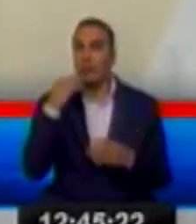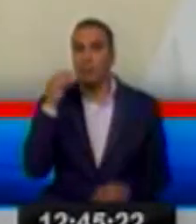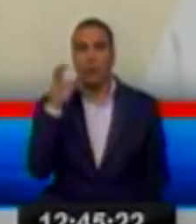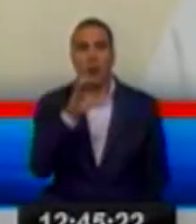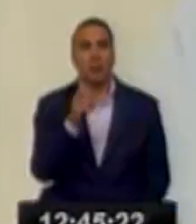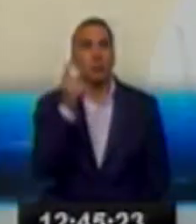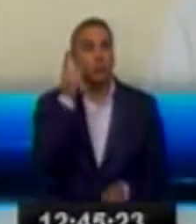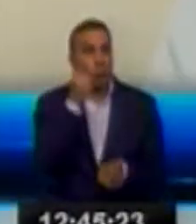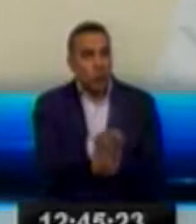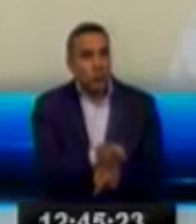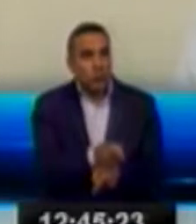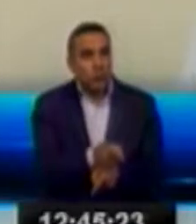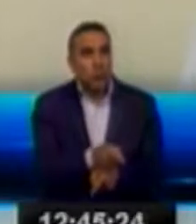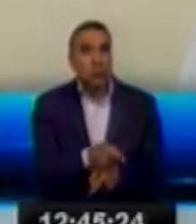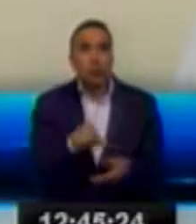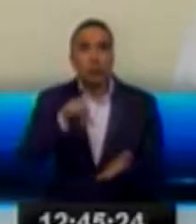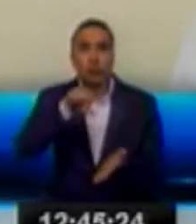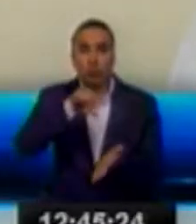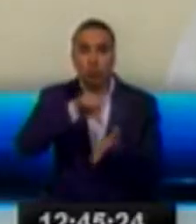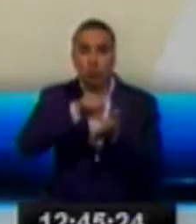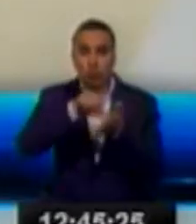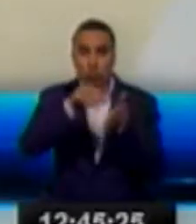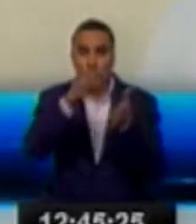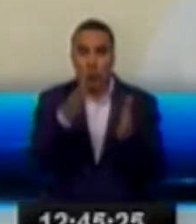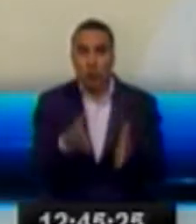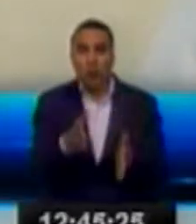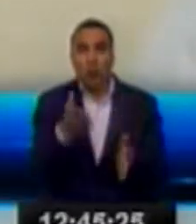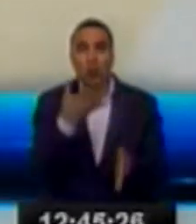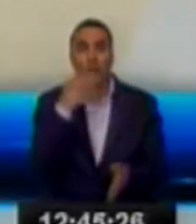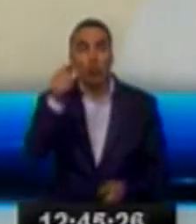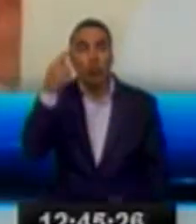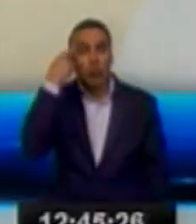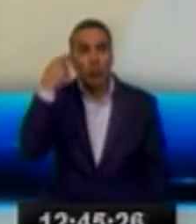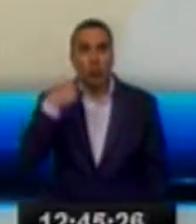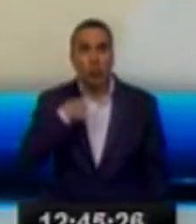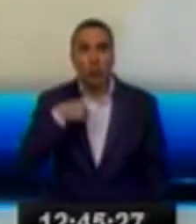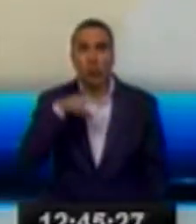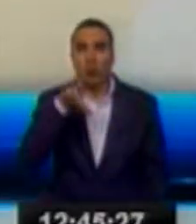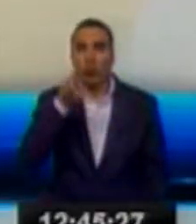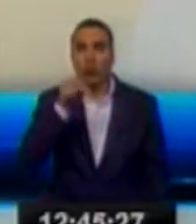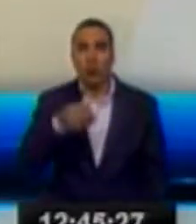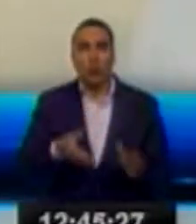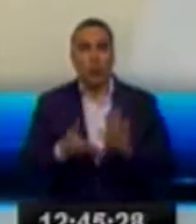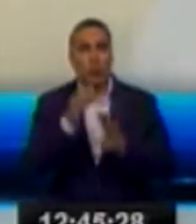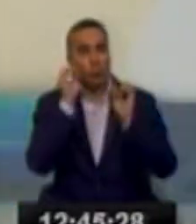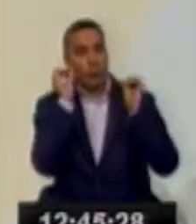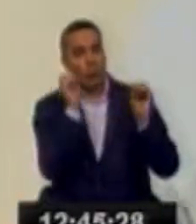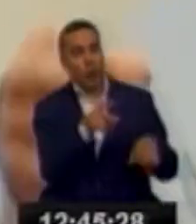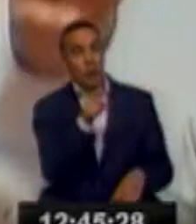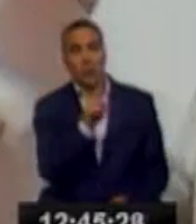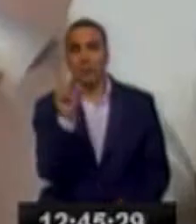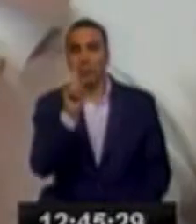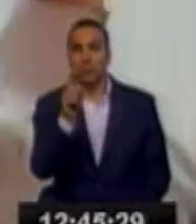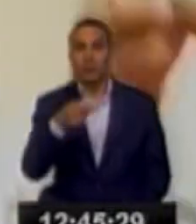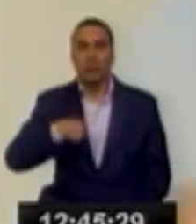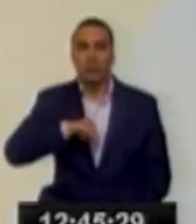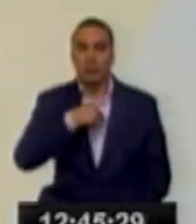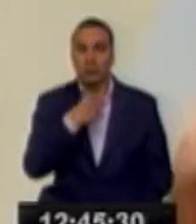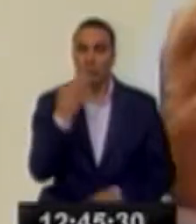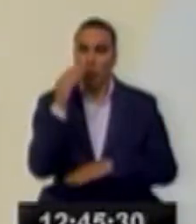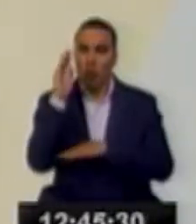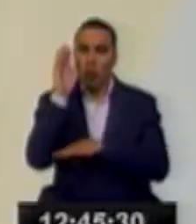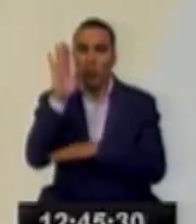eso, como ciudadanía, como gobierno, no vamos a abandonarlos. Hay el